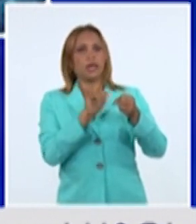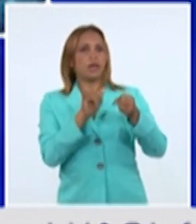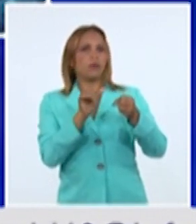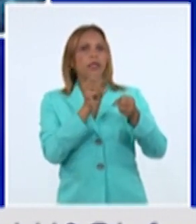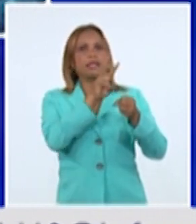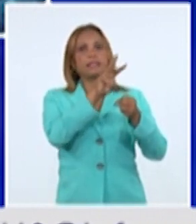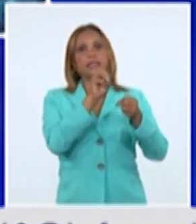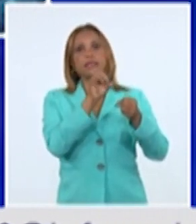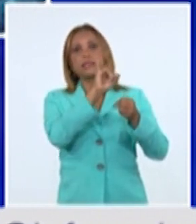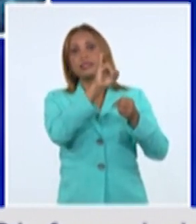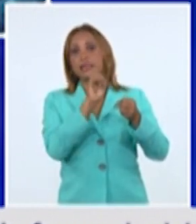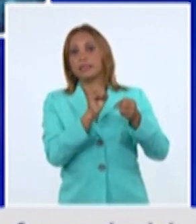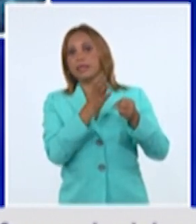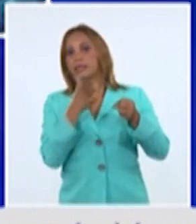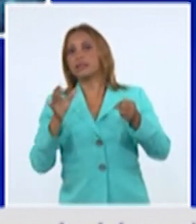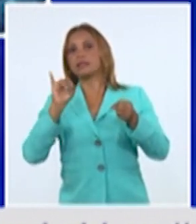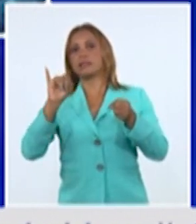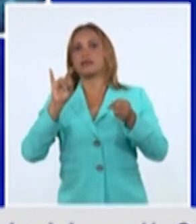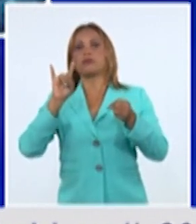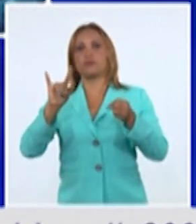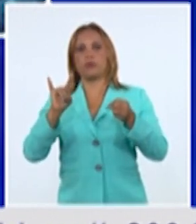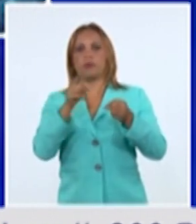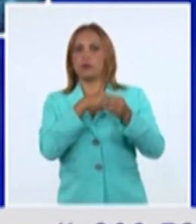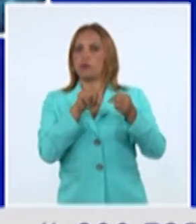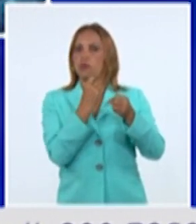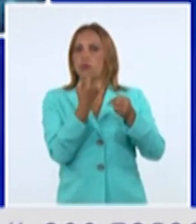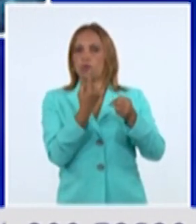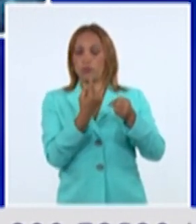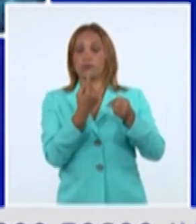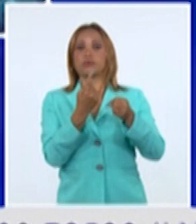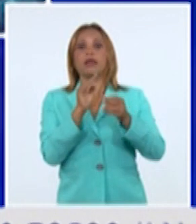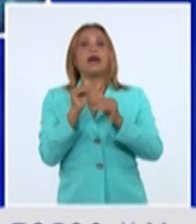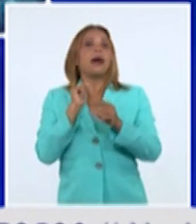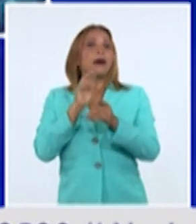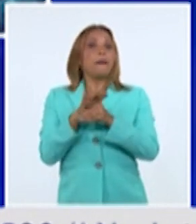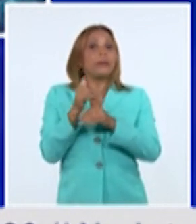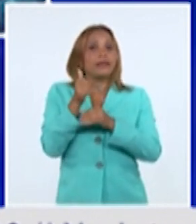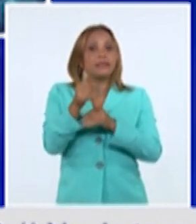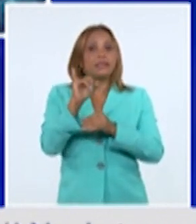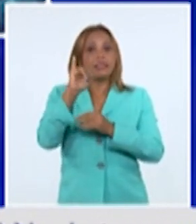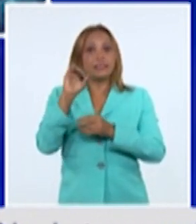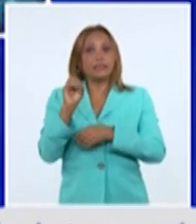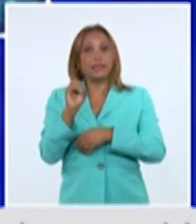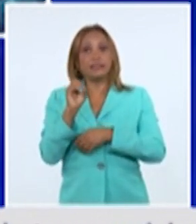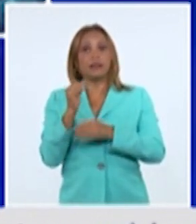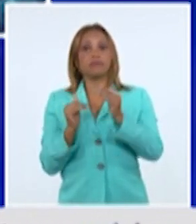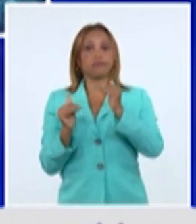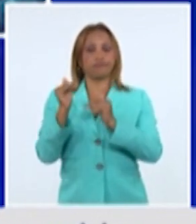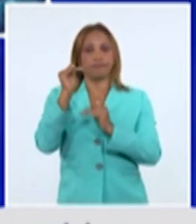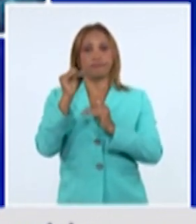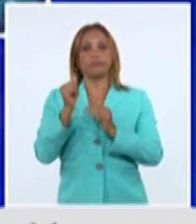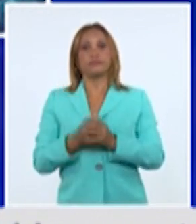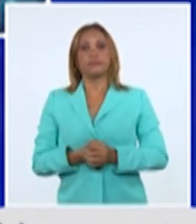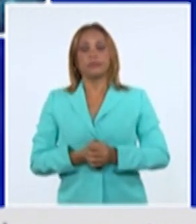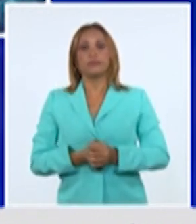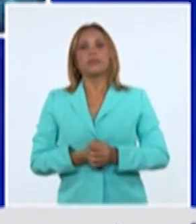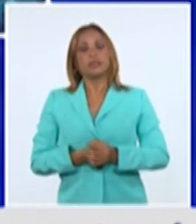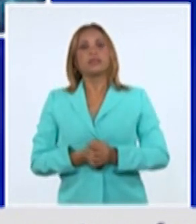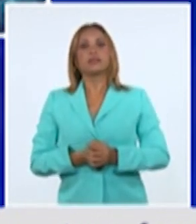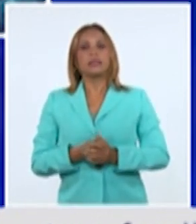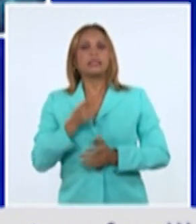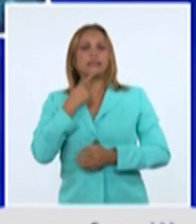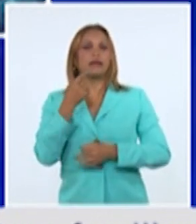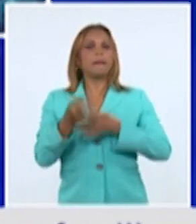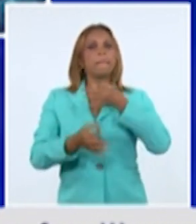60 y 69. Ya a partir de los 70 años de edad, que